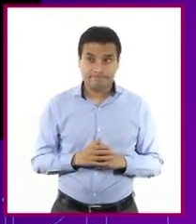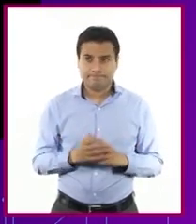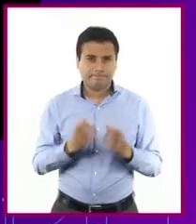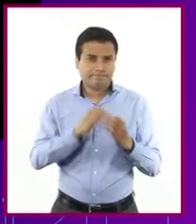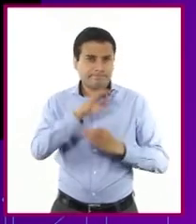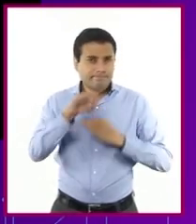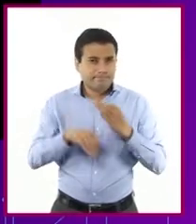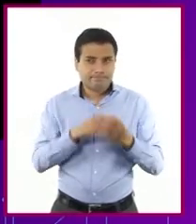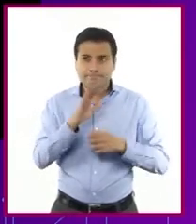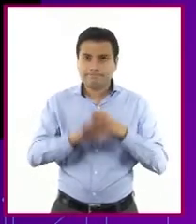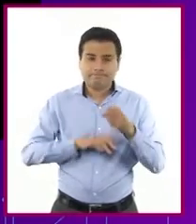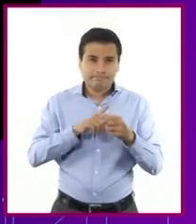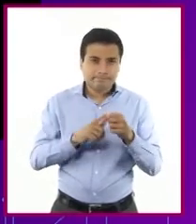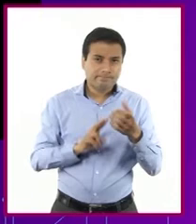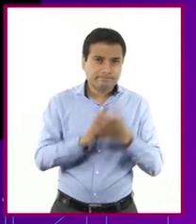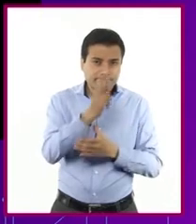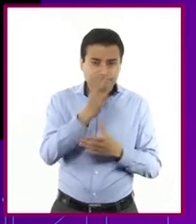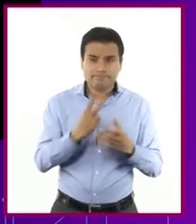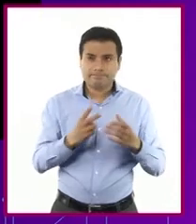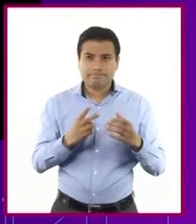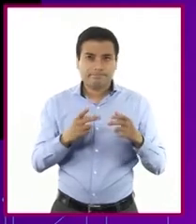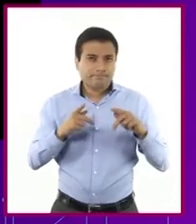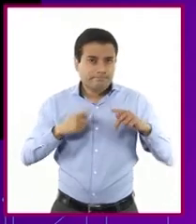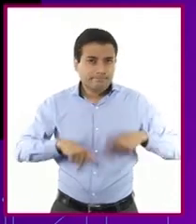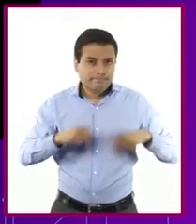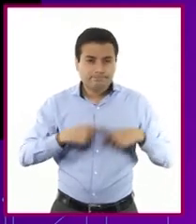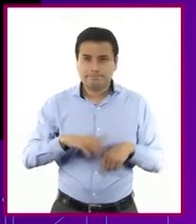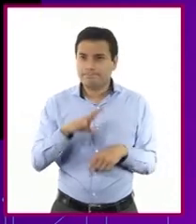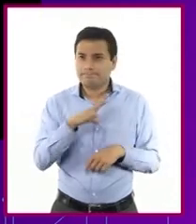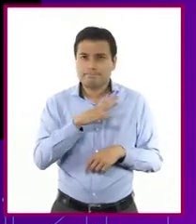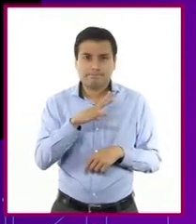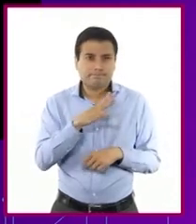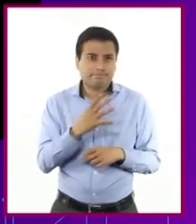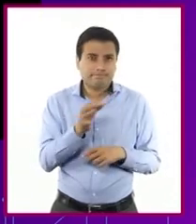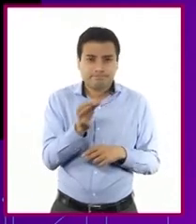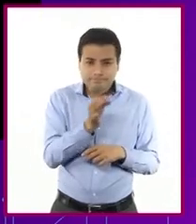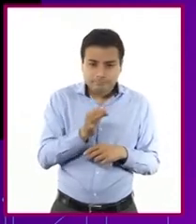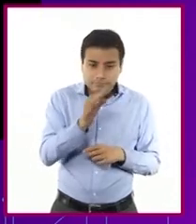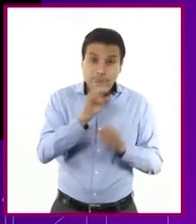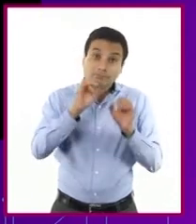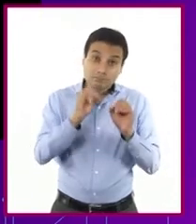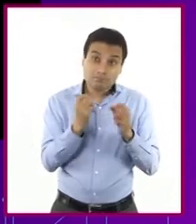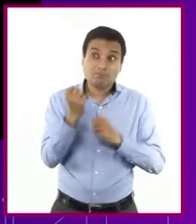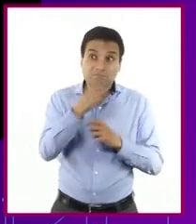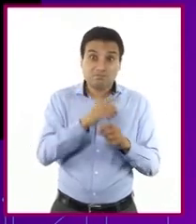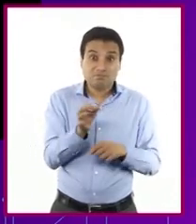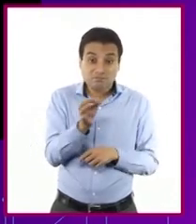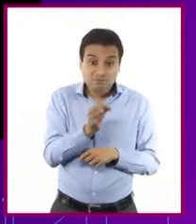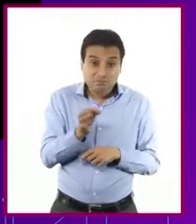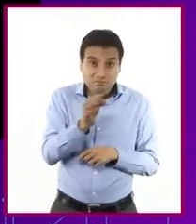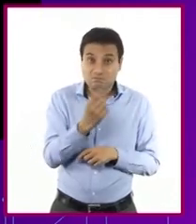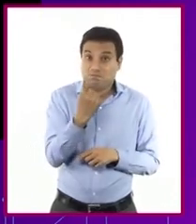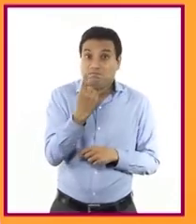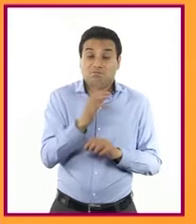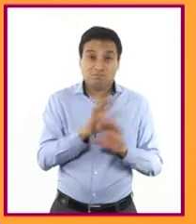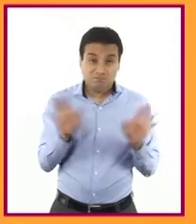estamos constituidos por las células, e incluso hay organismos conformados por una sola célula, llamados